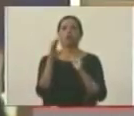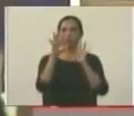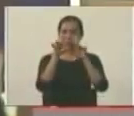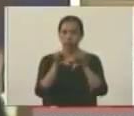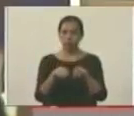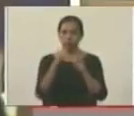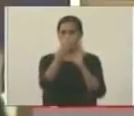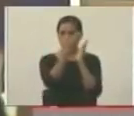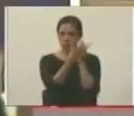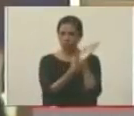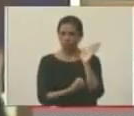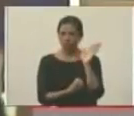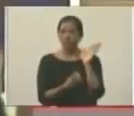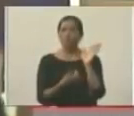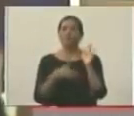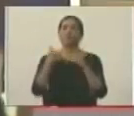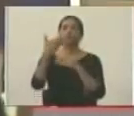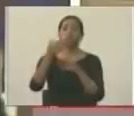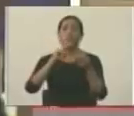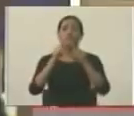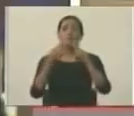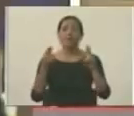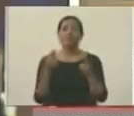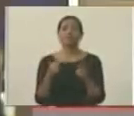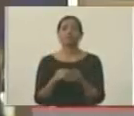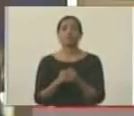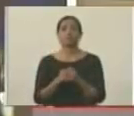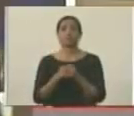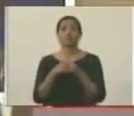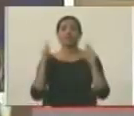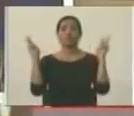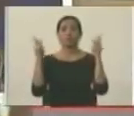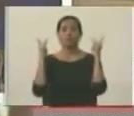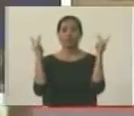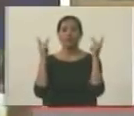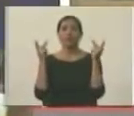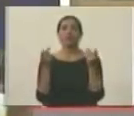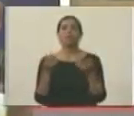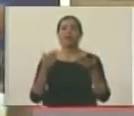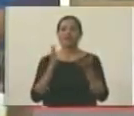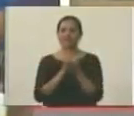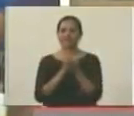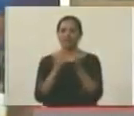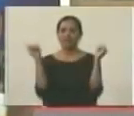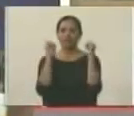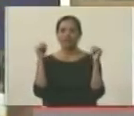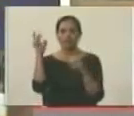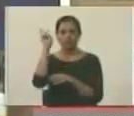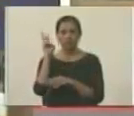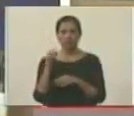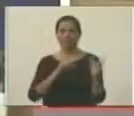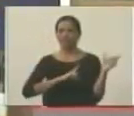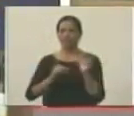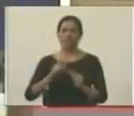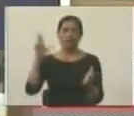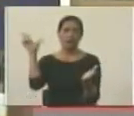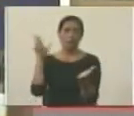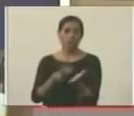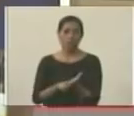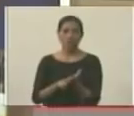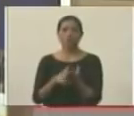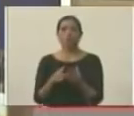futuro, para la paz, para el porvenir y sobre todo para la tranquilidad y la felicidad de los venezolanos. Ya está listo, presidente, aprobado por